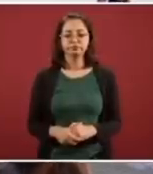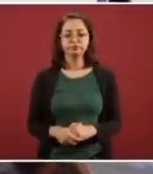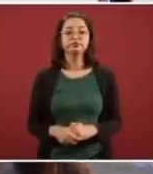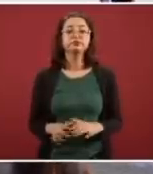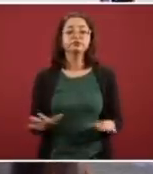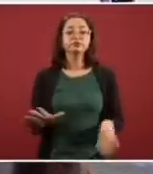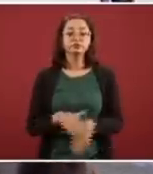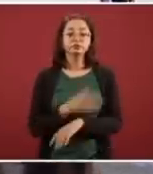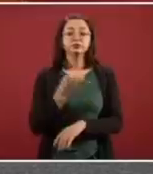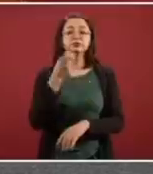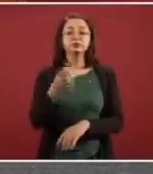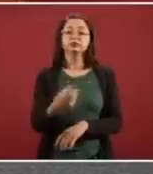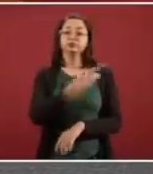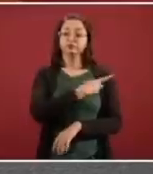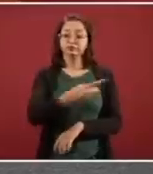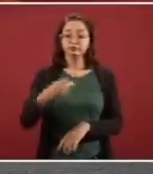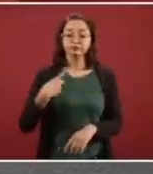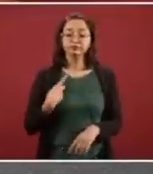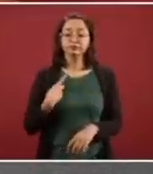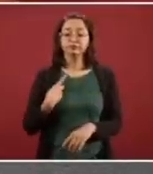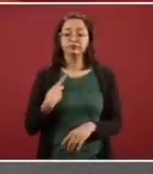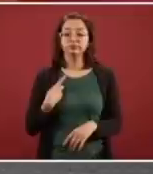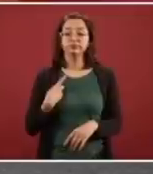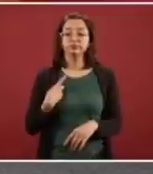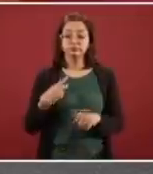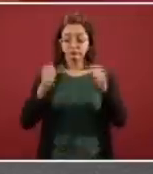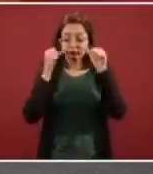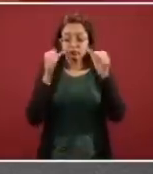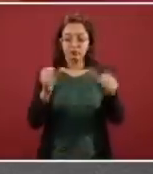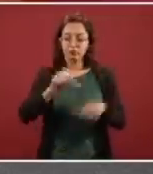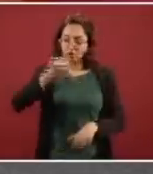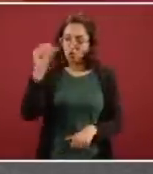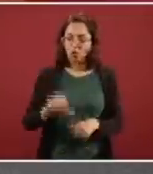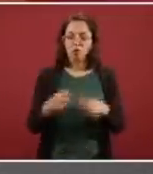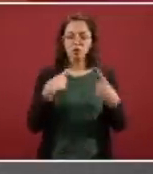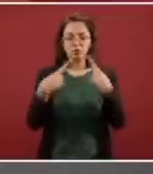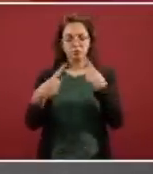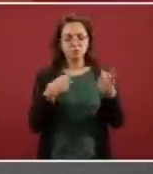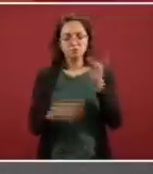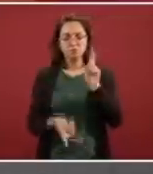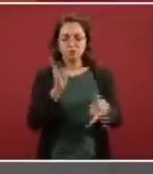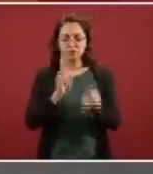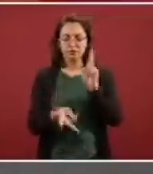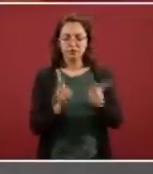Entonces, por eso hay que atender hoy mismo el asunto.